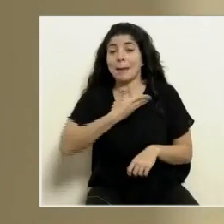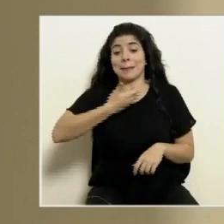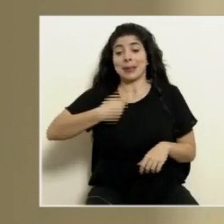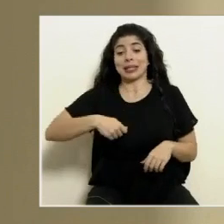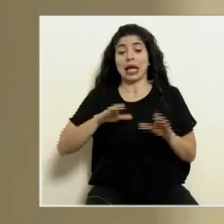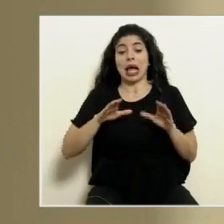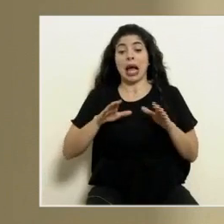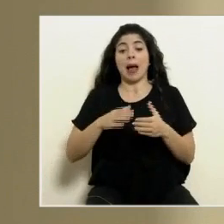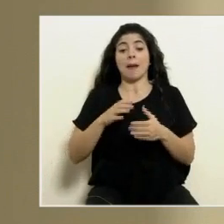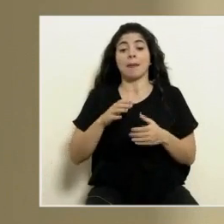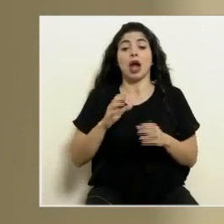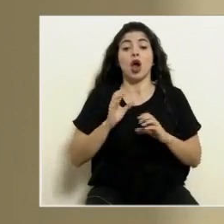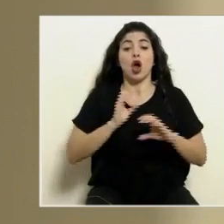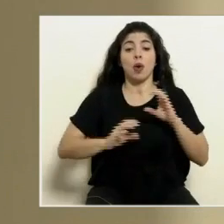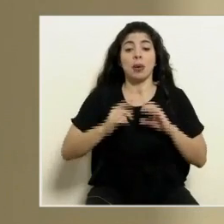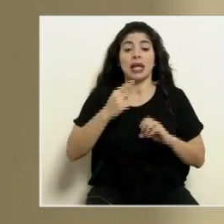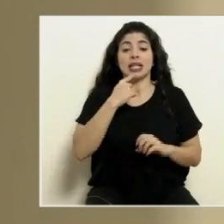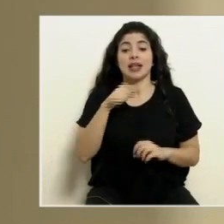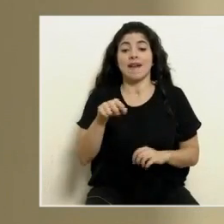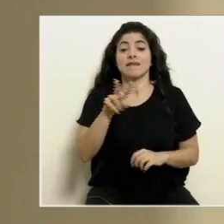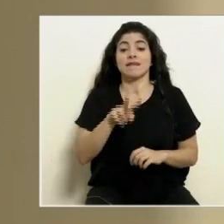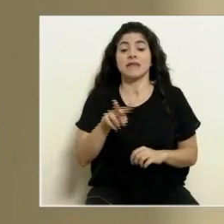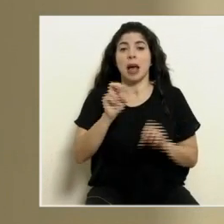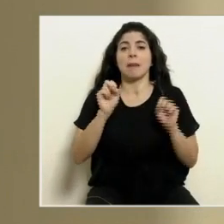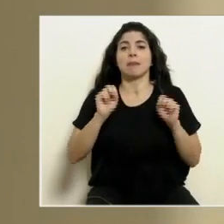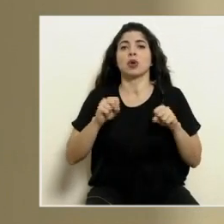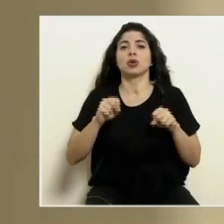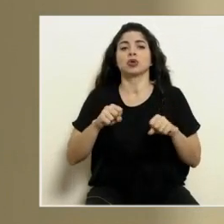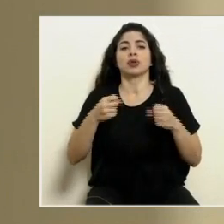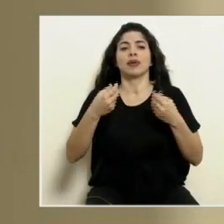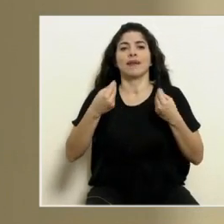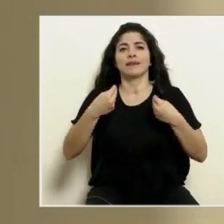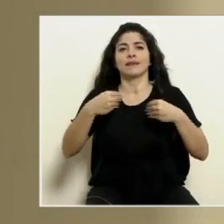el próximo viernes podría venderse la vacuna